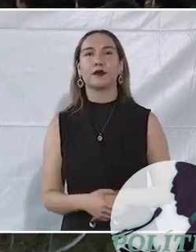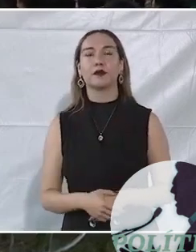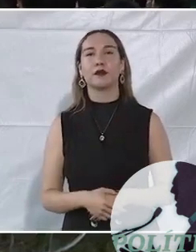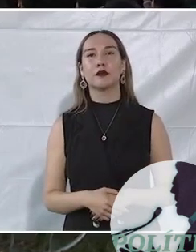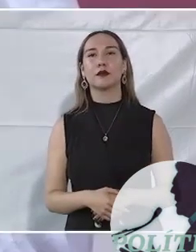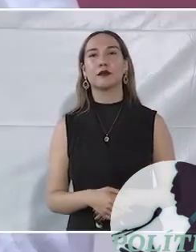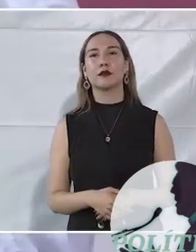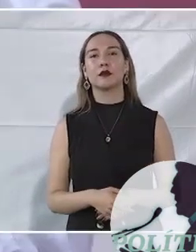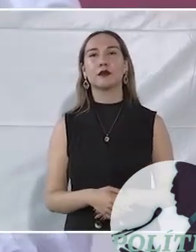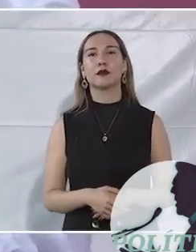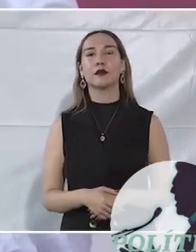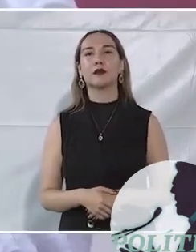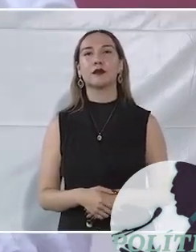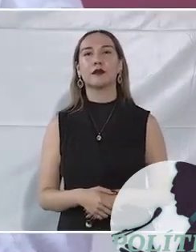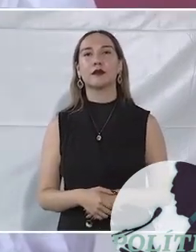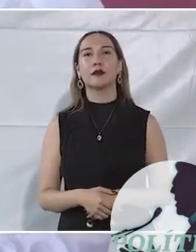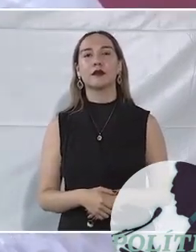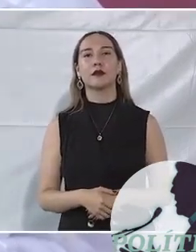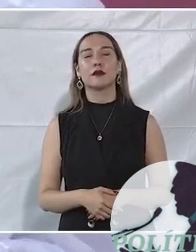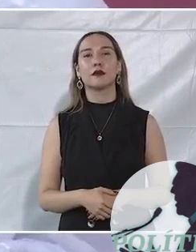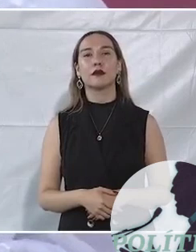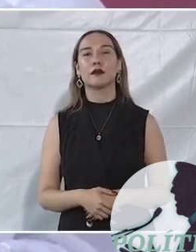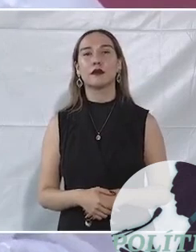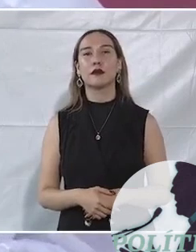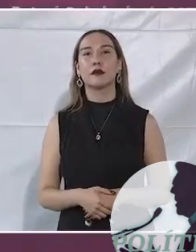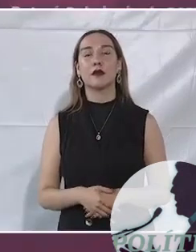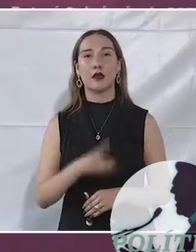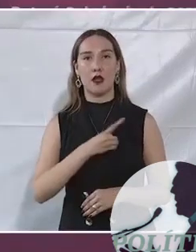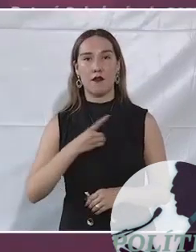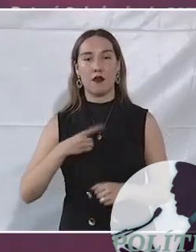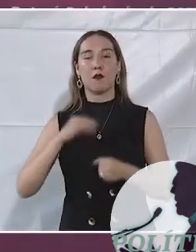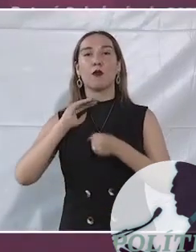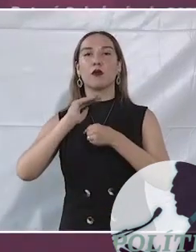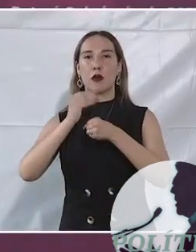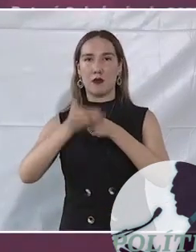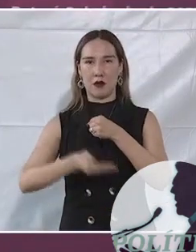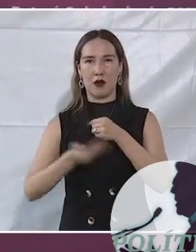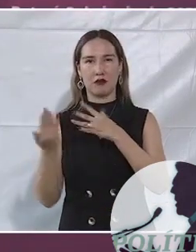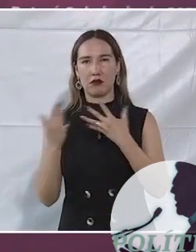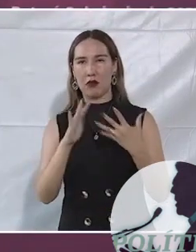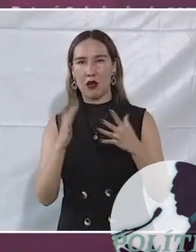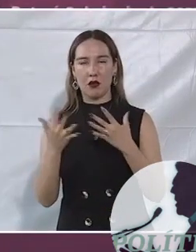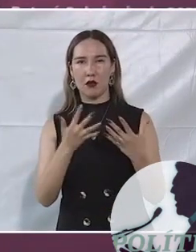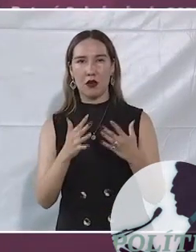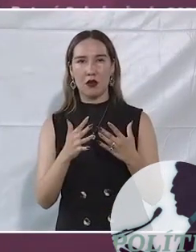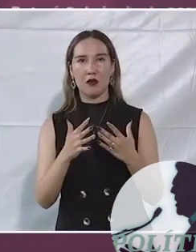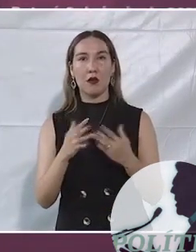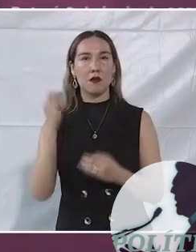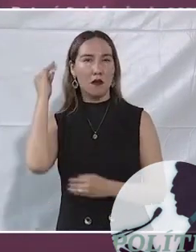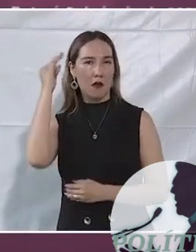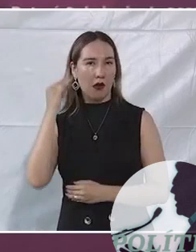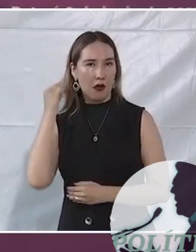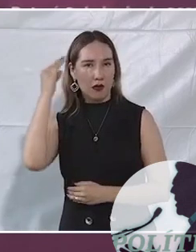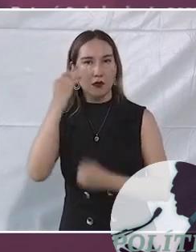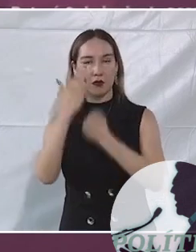La vamos a terminar, ya hicimos el compromiso para marzo del año próximo. Va